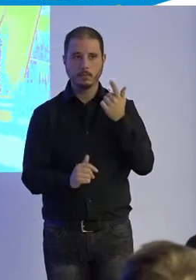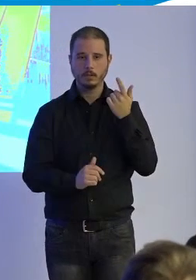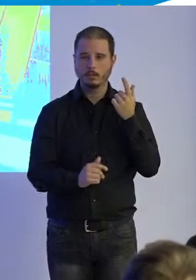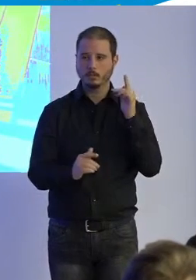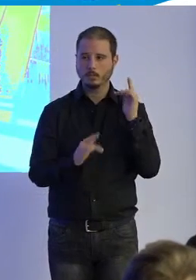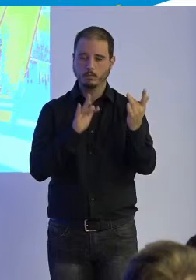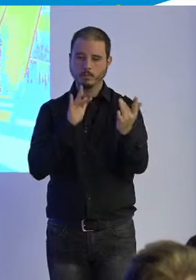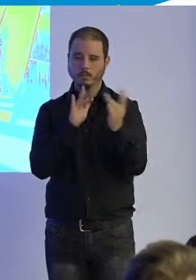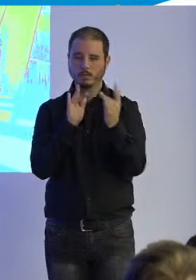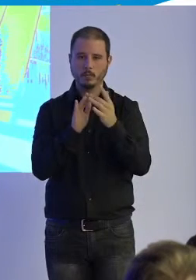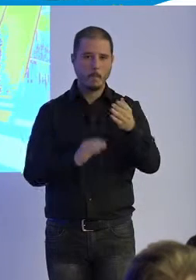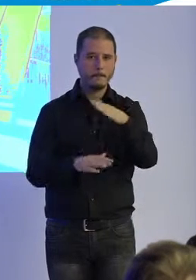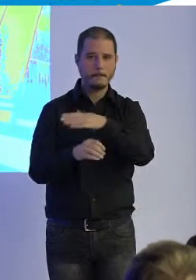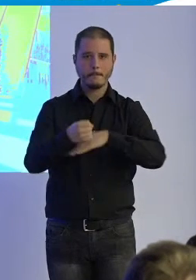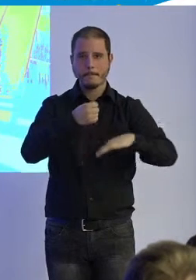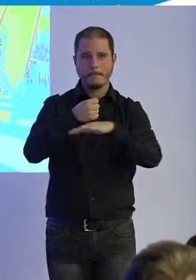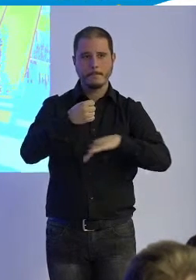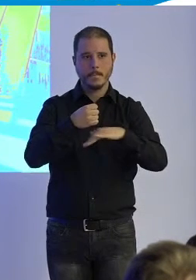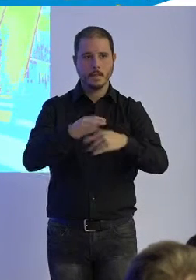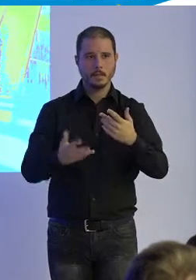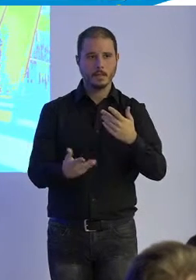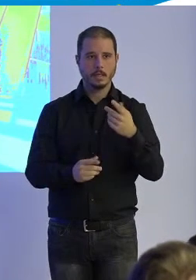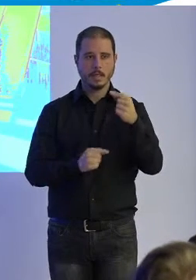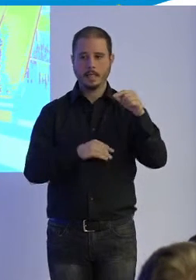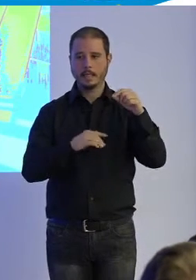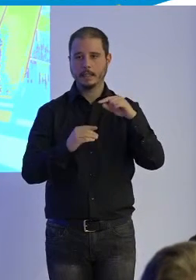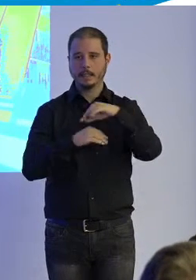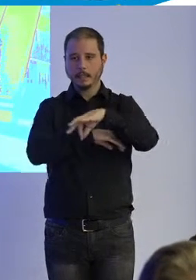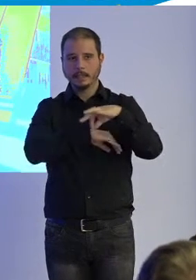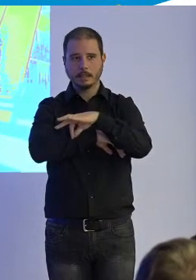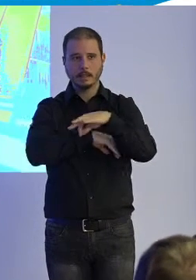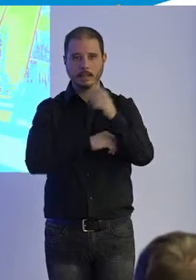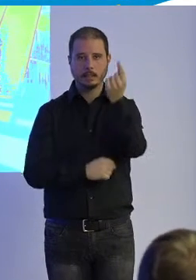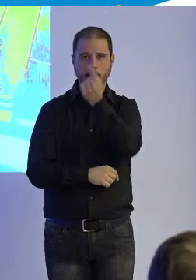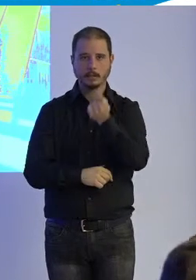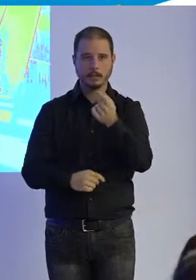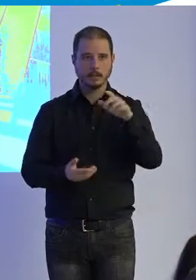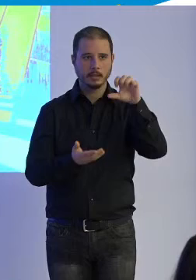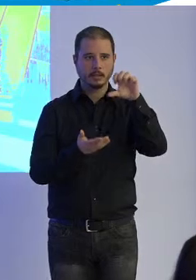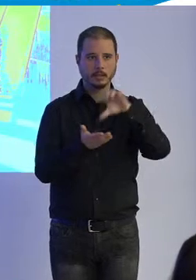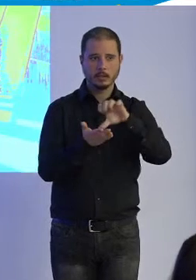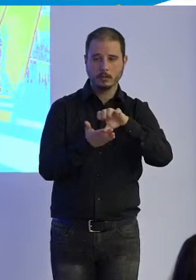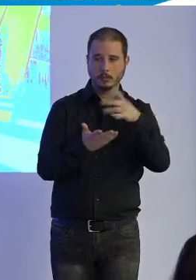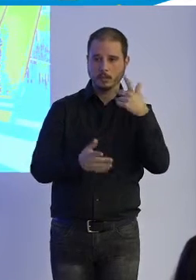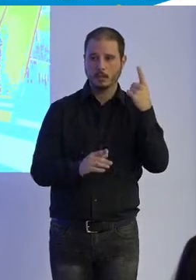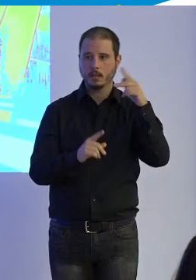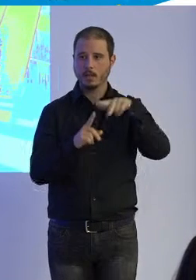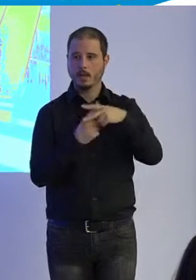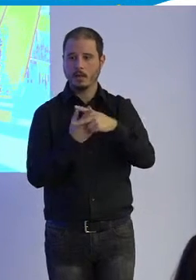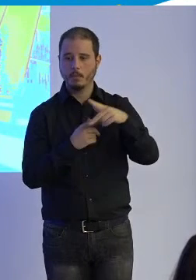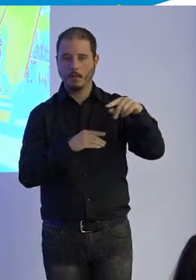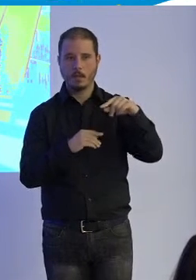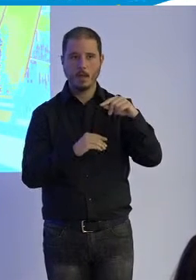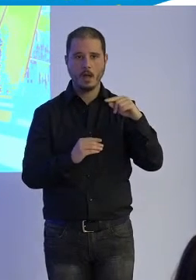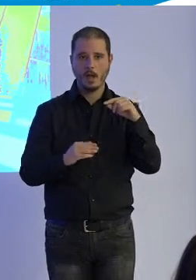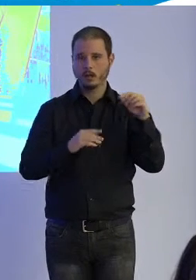fundamental de Design Thinking. Si conocéis también la herramienta de Design Thinking como herramienta de diseño, la primera fase de